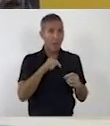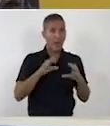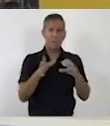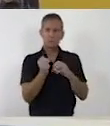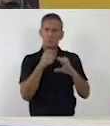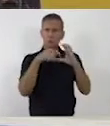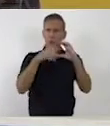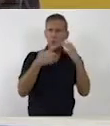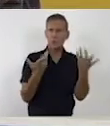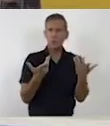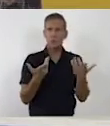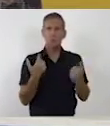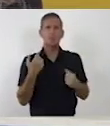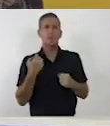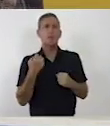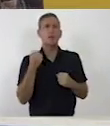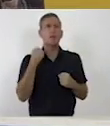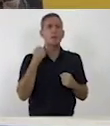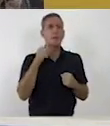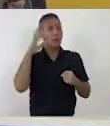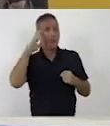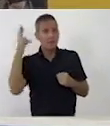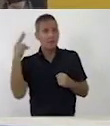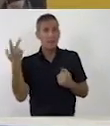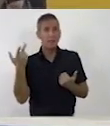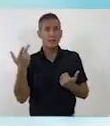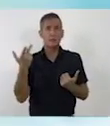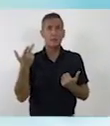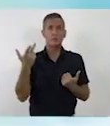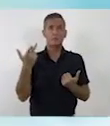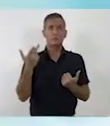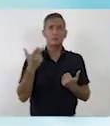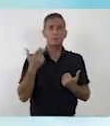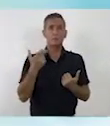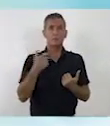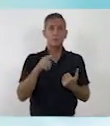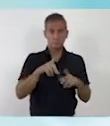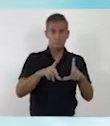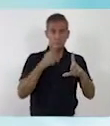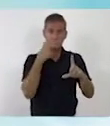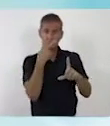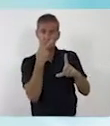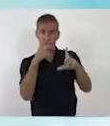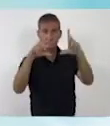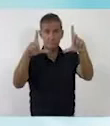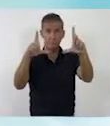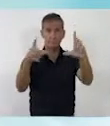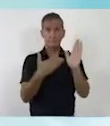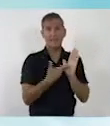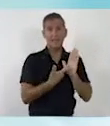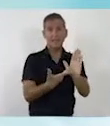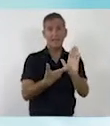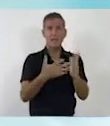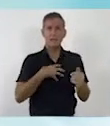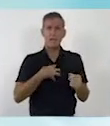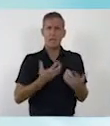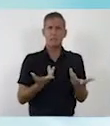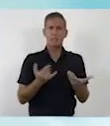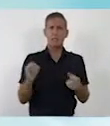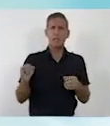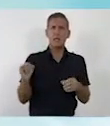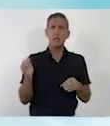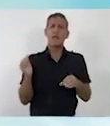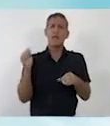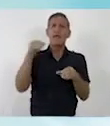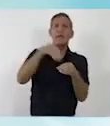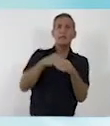esos contenidos. Pero también recuerden, y aquí se los pongo en pantalla, la presentación que tiene